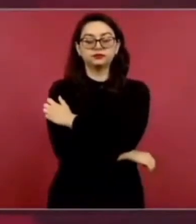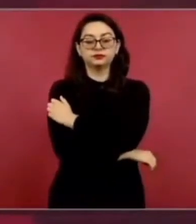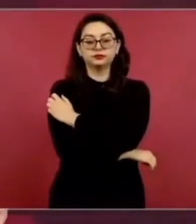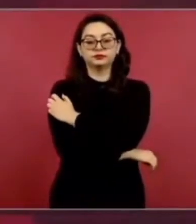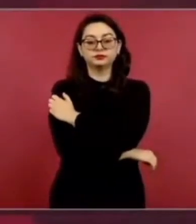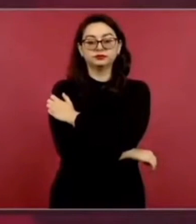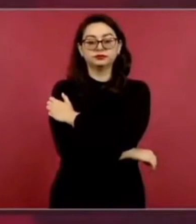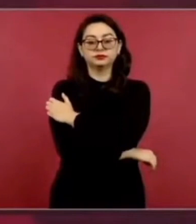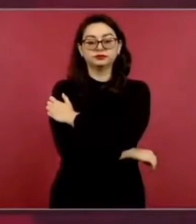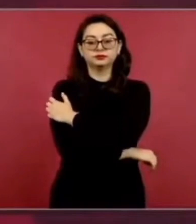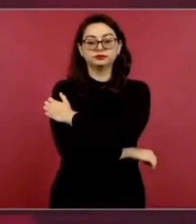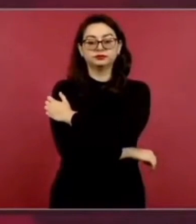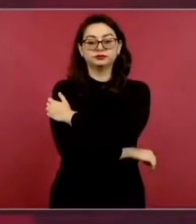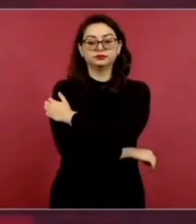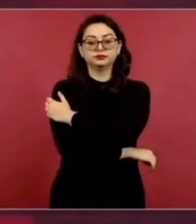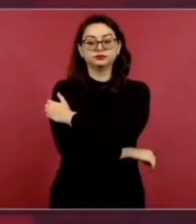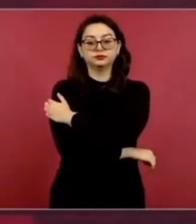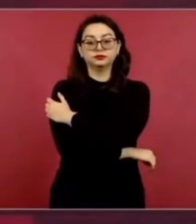mucho.